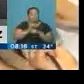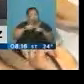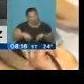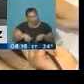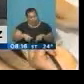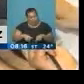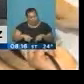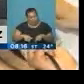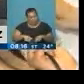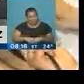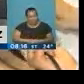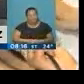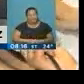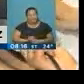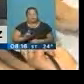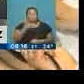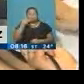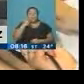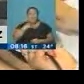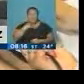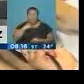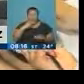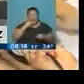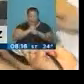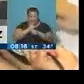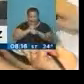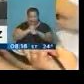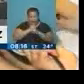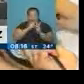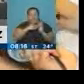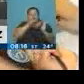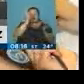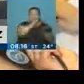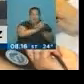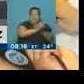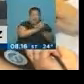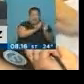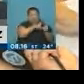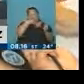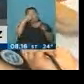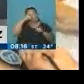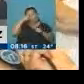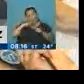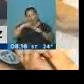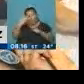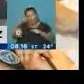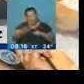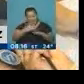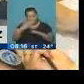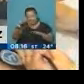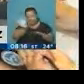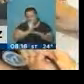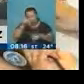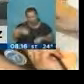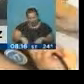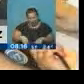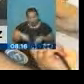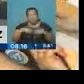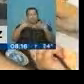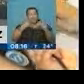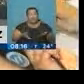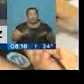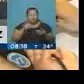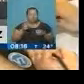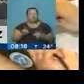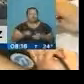hoy. El primer día hábil después del próximo mes después del fallo, que es hoy. Entonces lo que